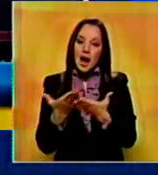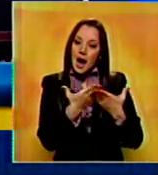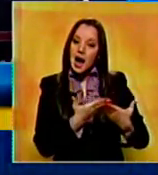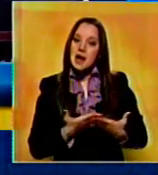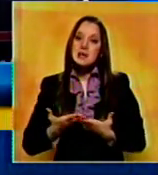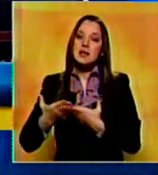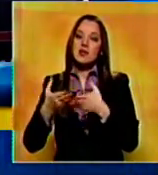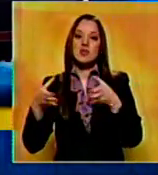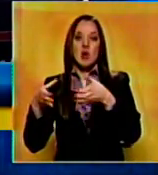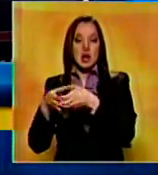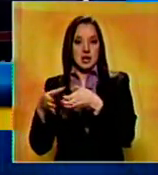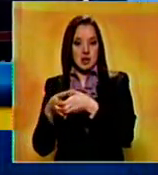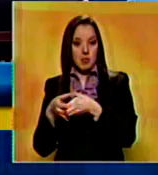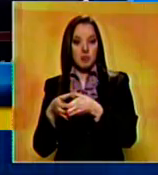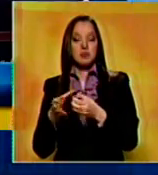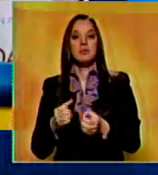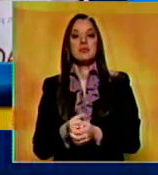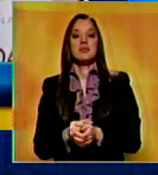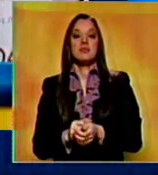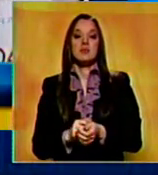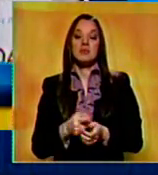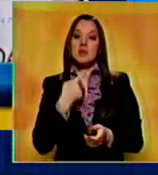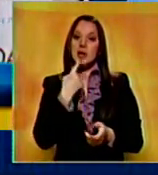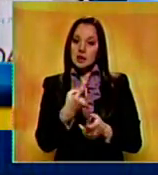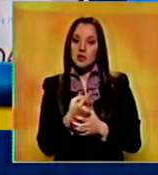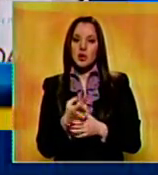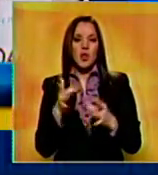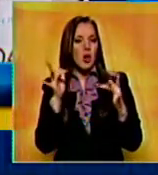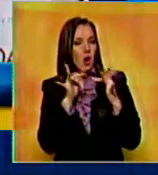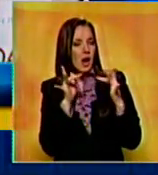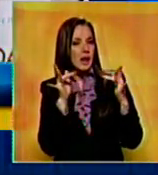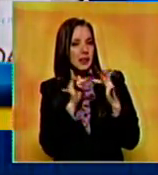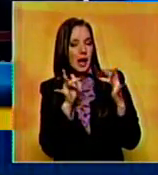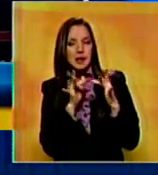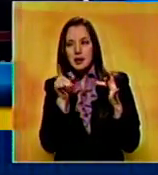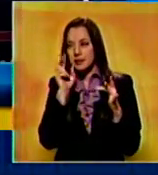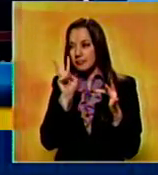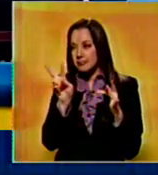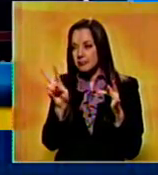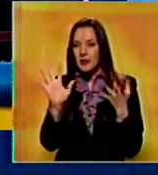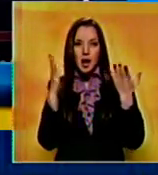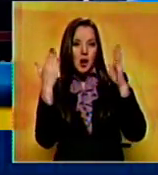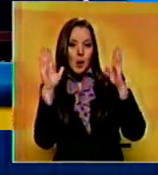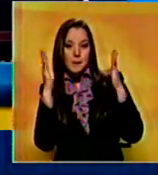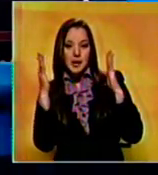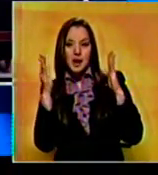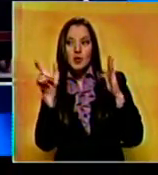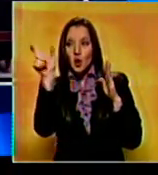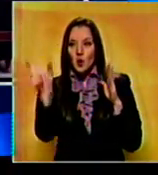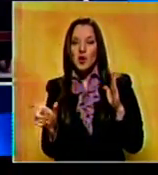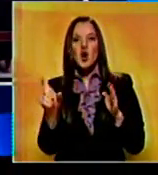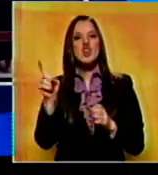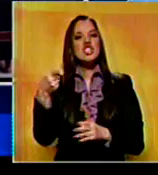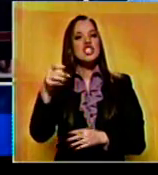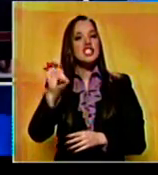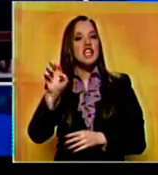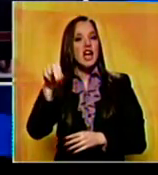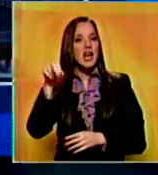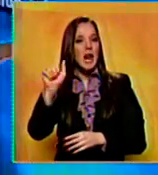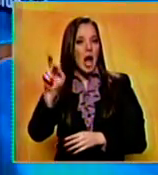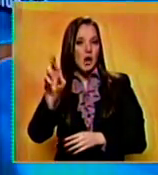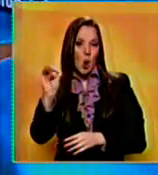equipo. Periodistas y medios italianos han destacado las cualidades tácticas de Rincón, comparándolo incluso con Gennaro